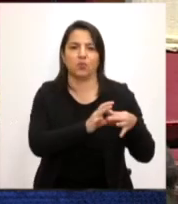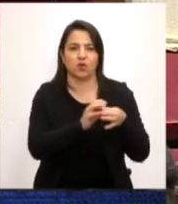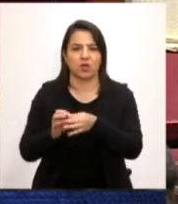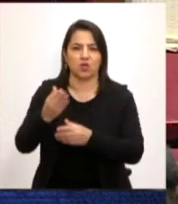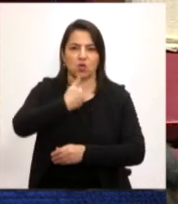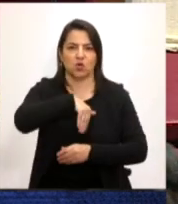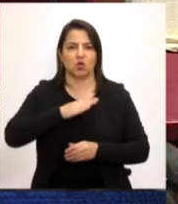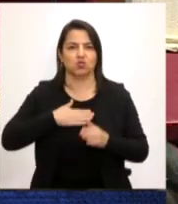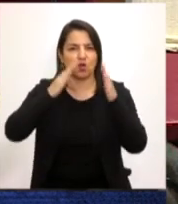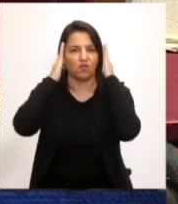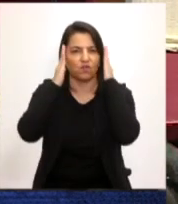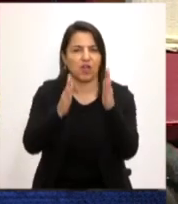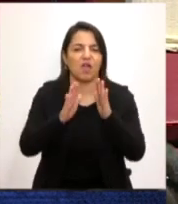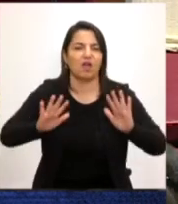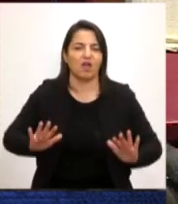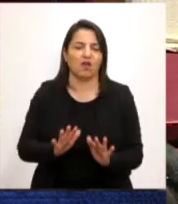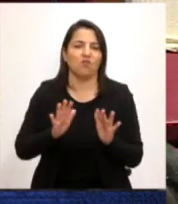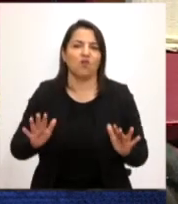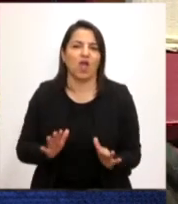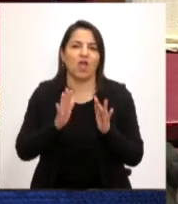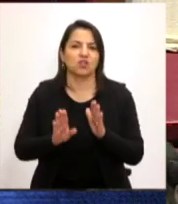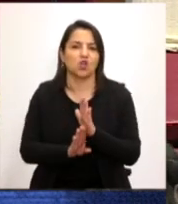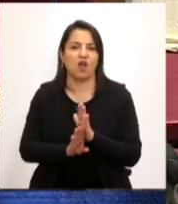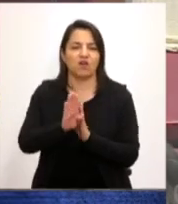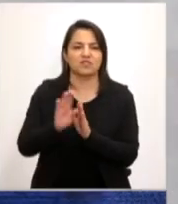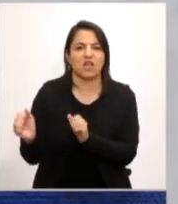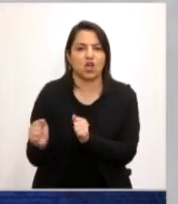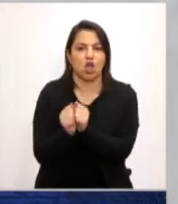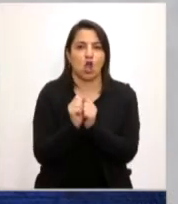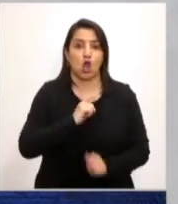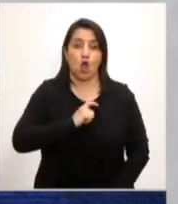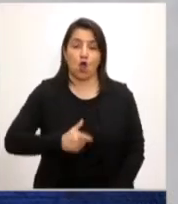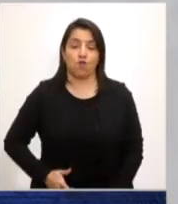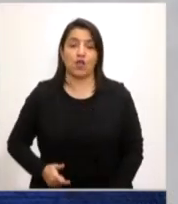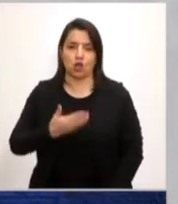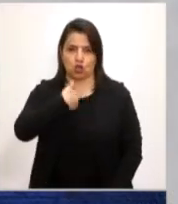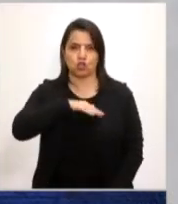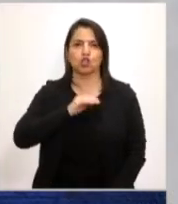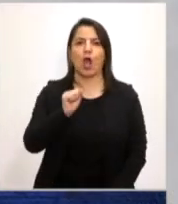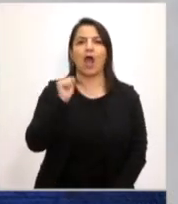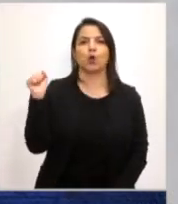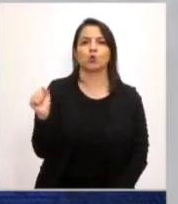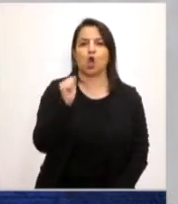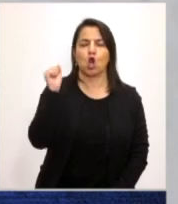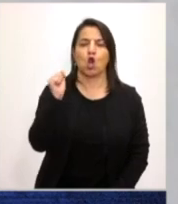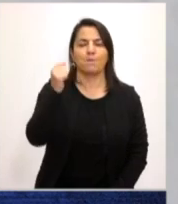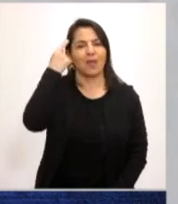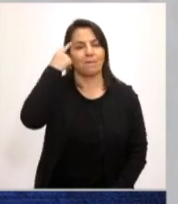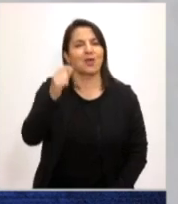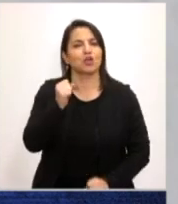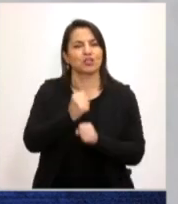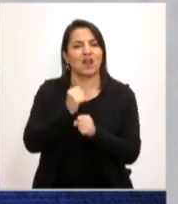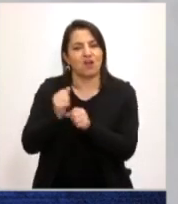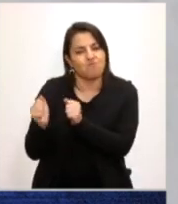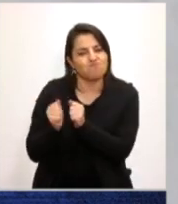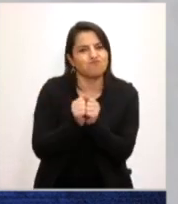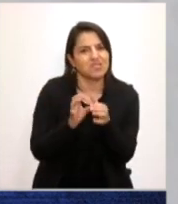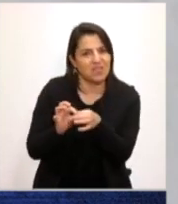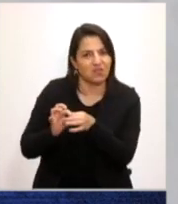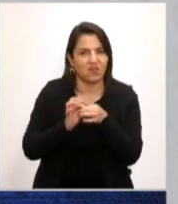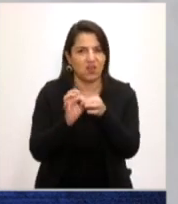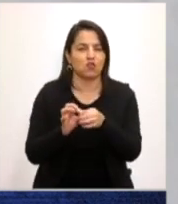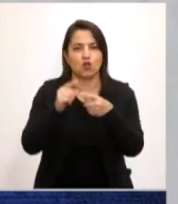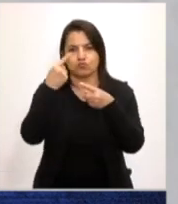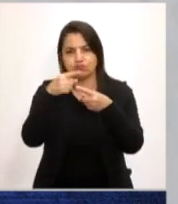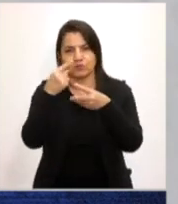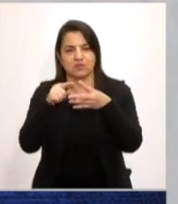puesto foco y hacemos esfuerzo por avanzar junto al gobierno desde nuestra autonomía, pero en una tarea colaborativa en todas estas